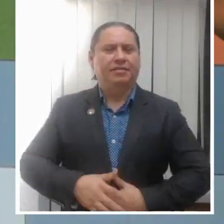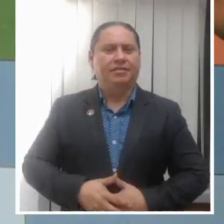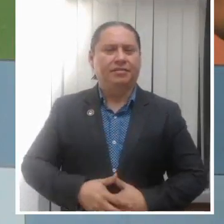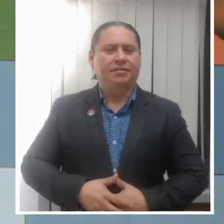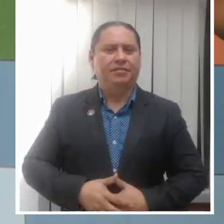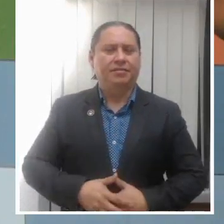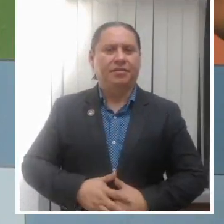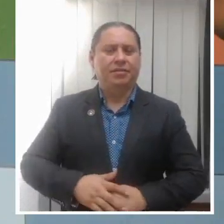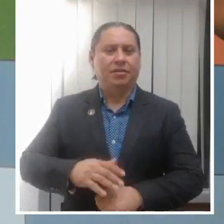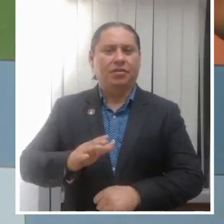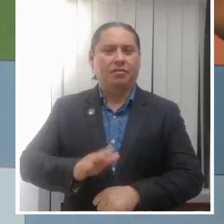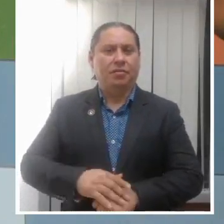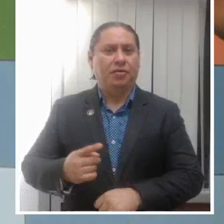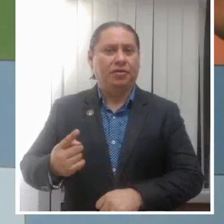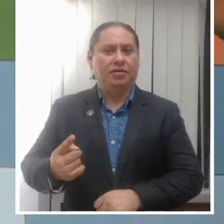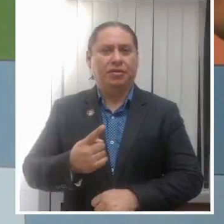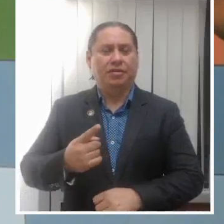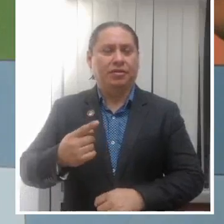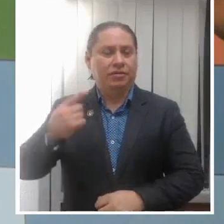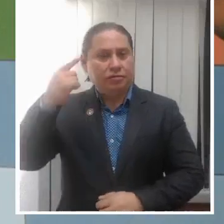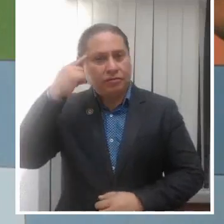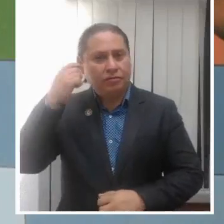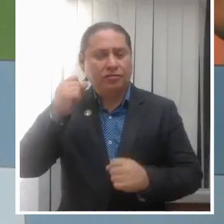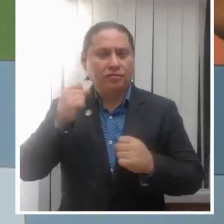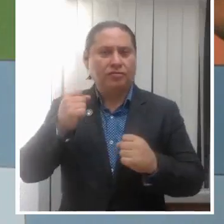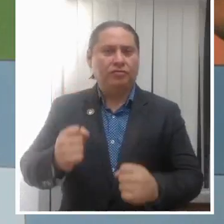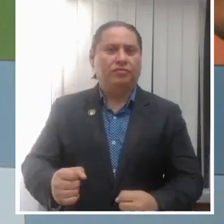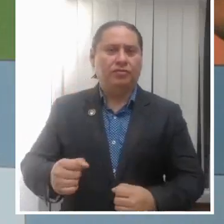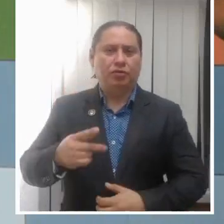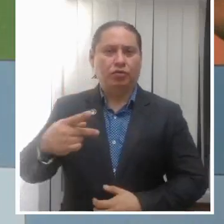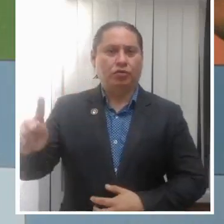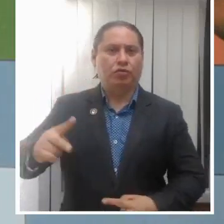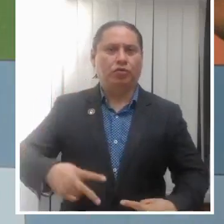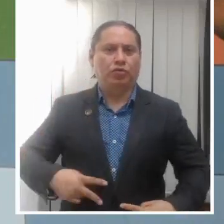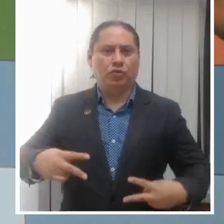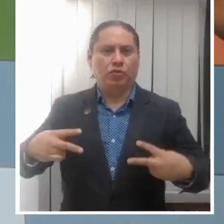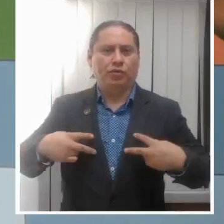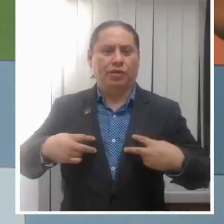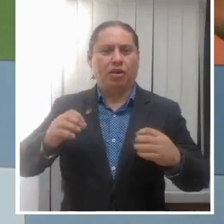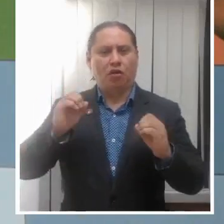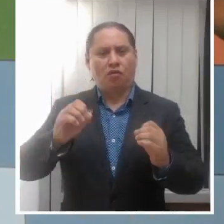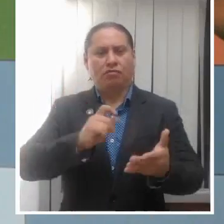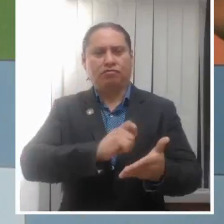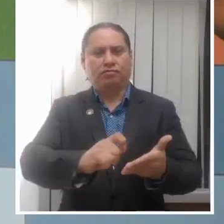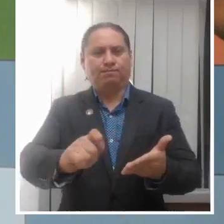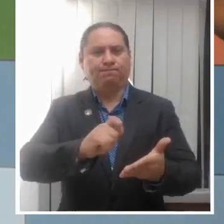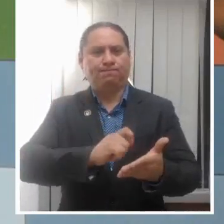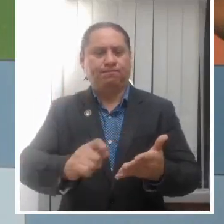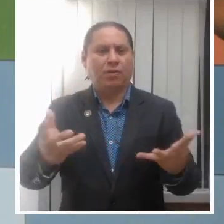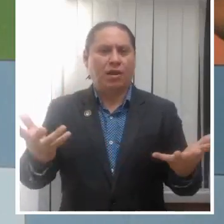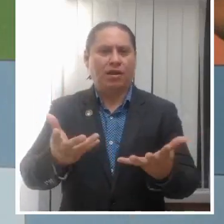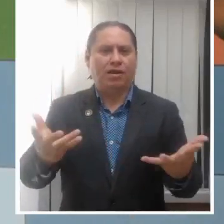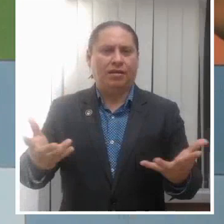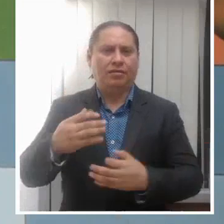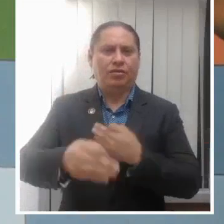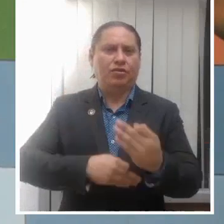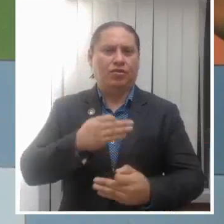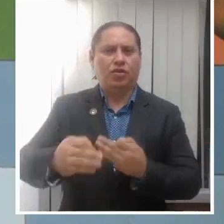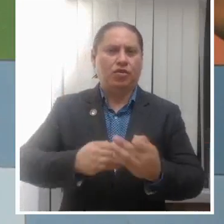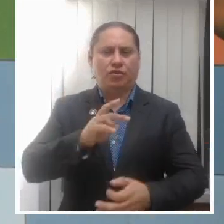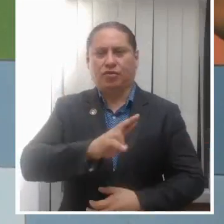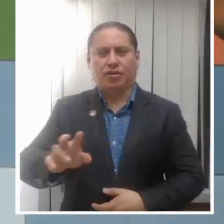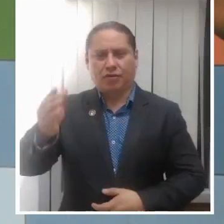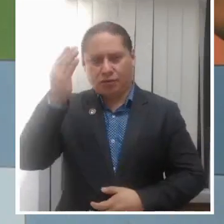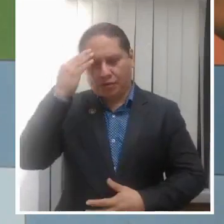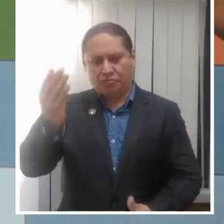por supuesto, estoy seguro de que su vida y obra le hacen merecer todos los